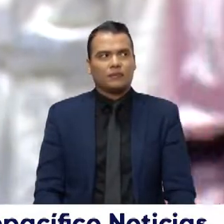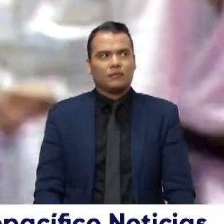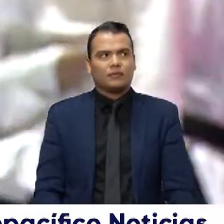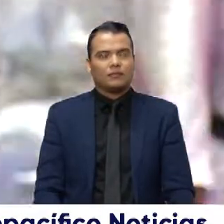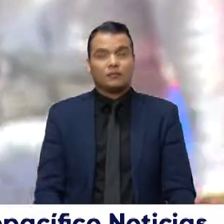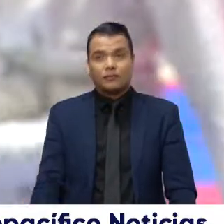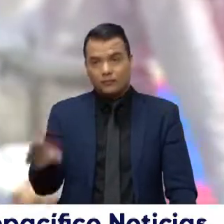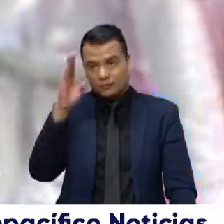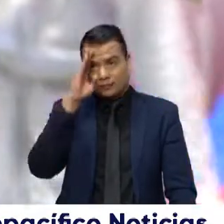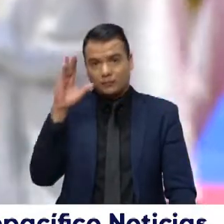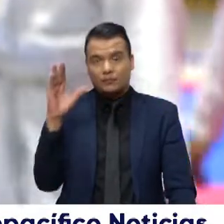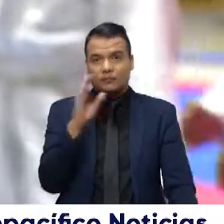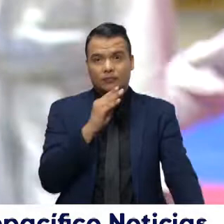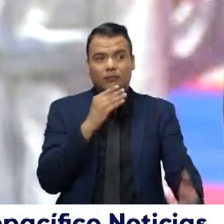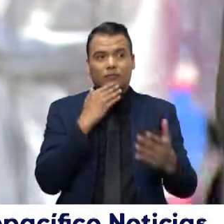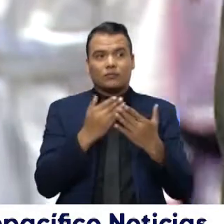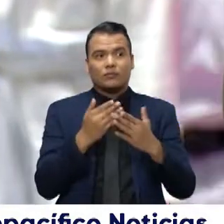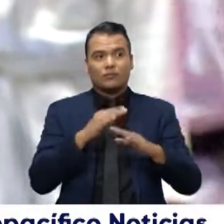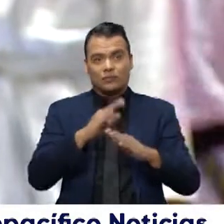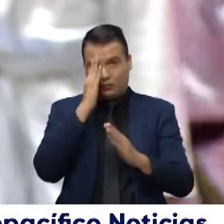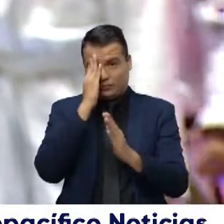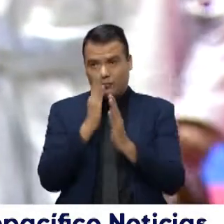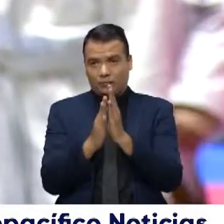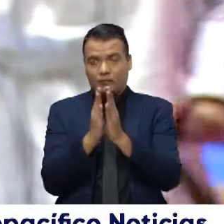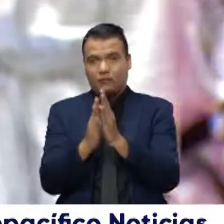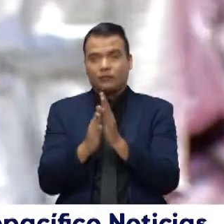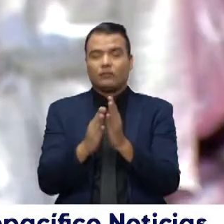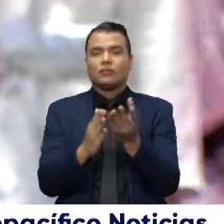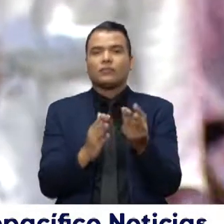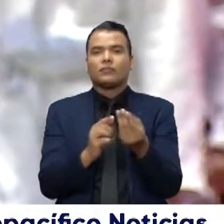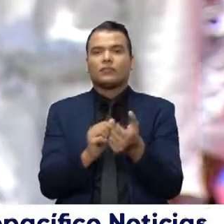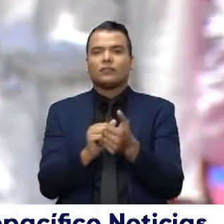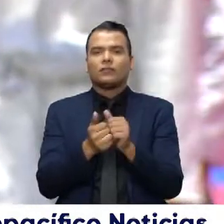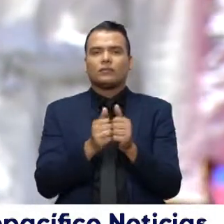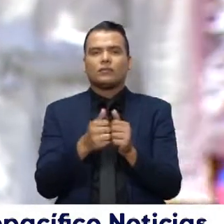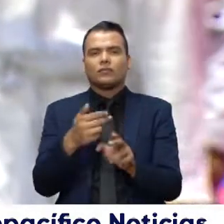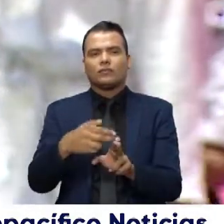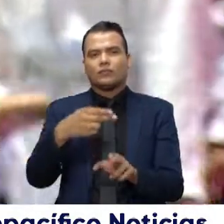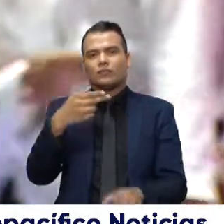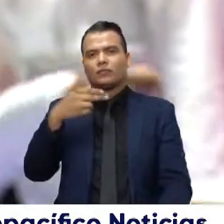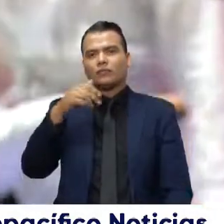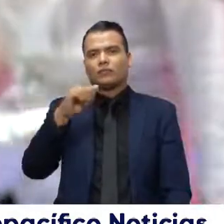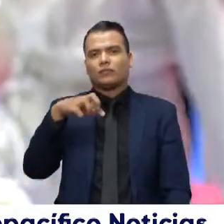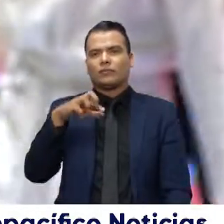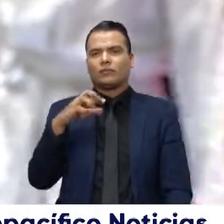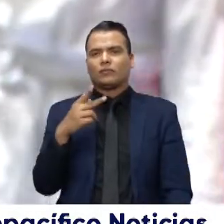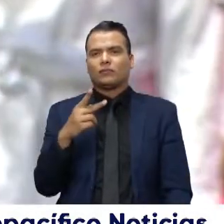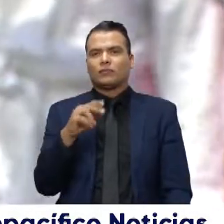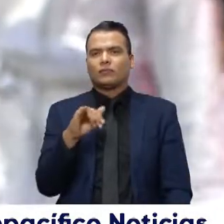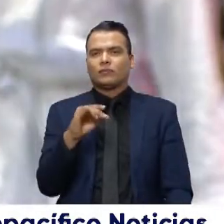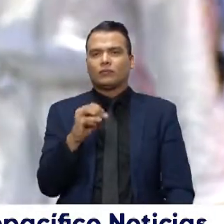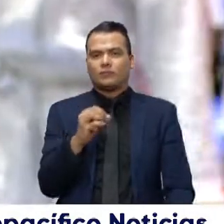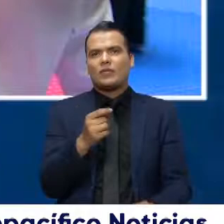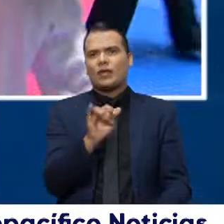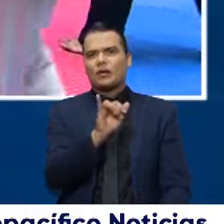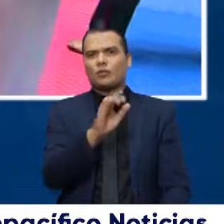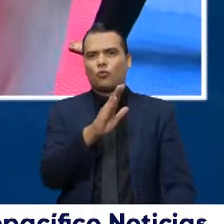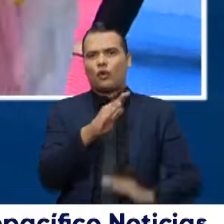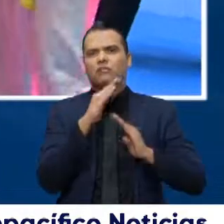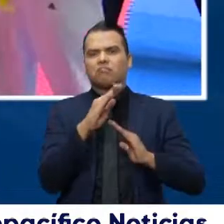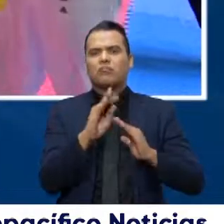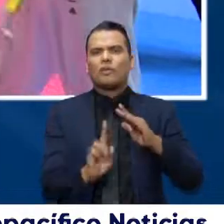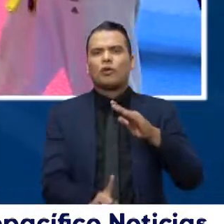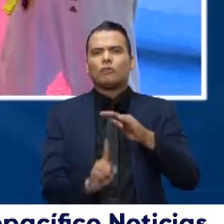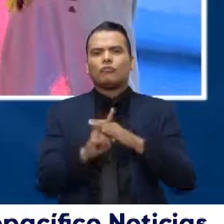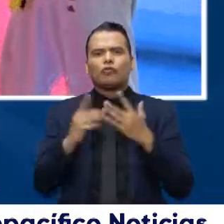Hola, ¿qué tal? Bueno, primero quiero recordarles que el Hapkido, para los que no lo conocen, es un arte marcial que tuvo su origen en Corea del